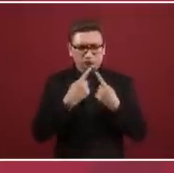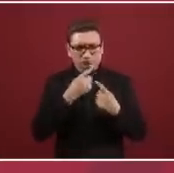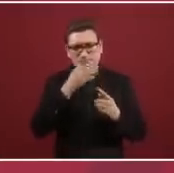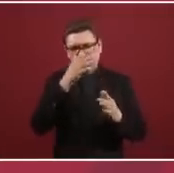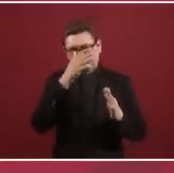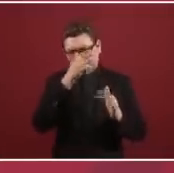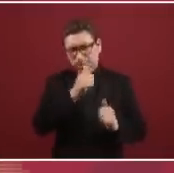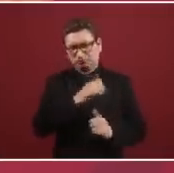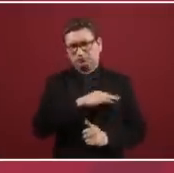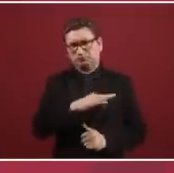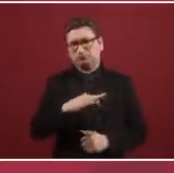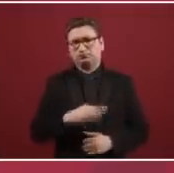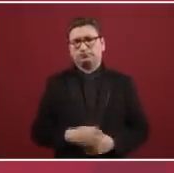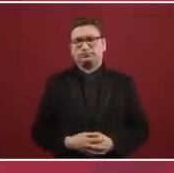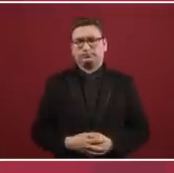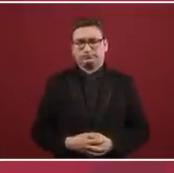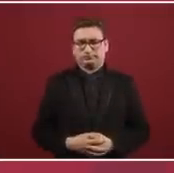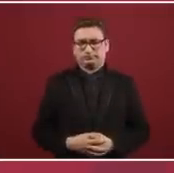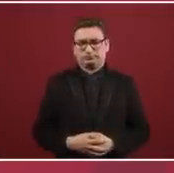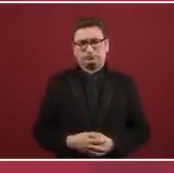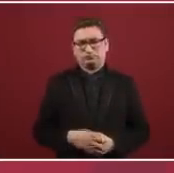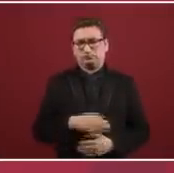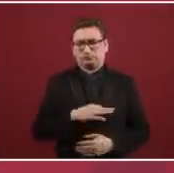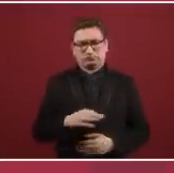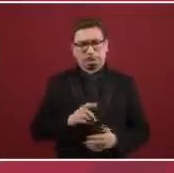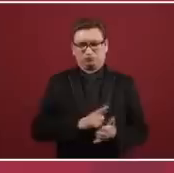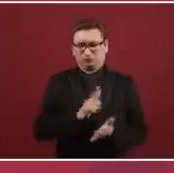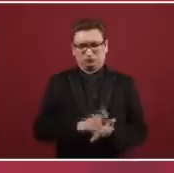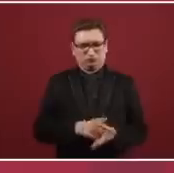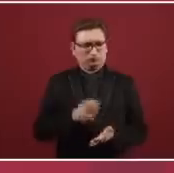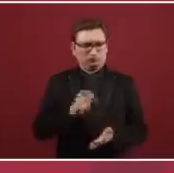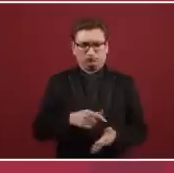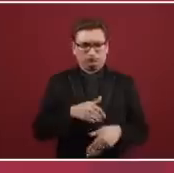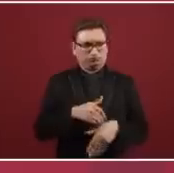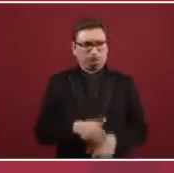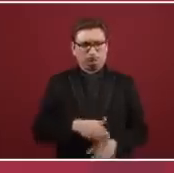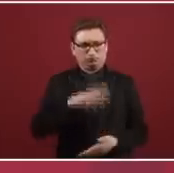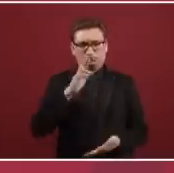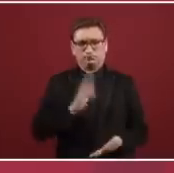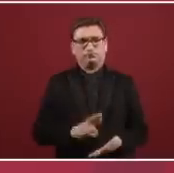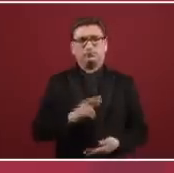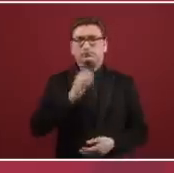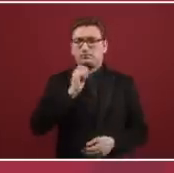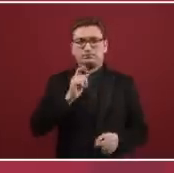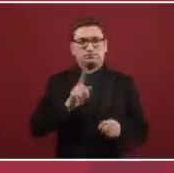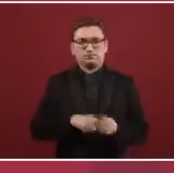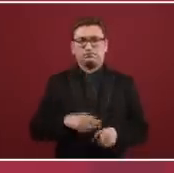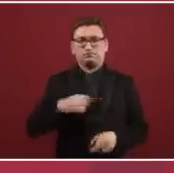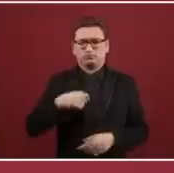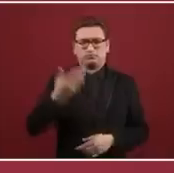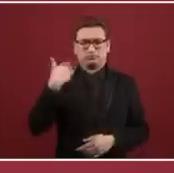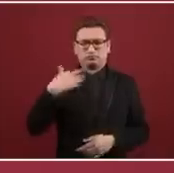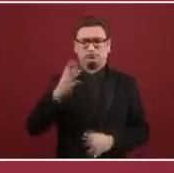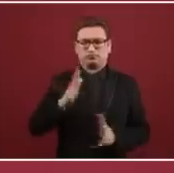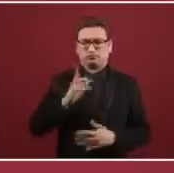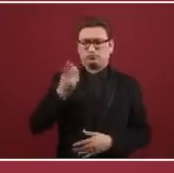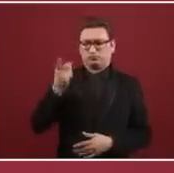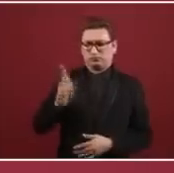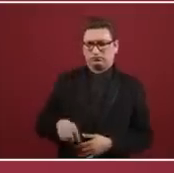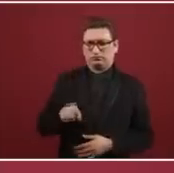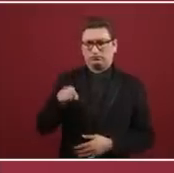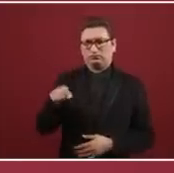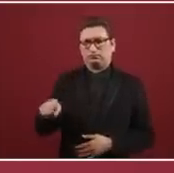se sigue la vía legal, pero al mismo tiempo yo he dado instrucciones